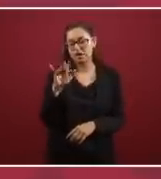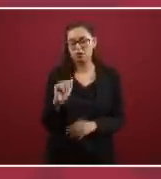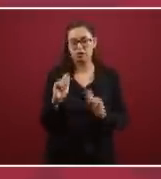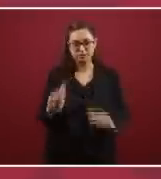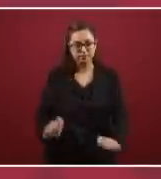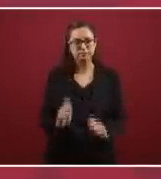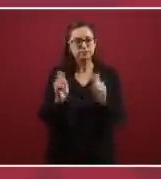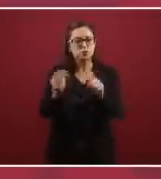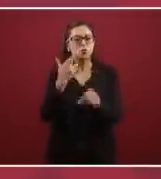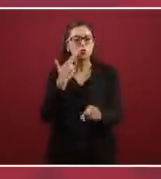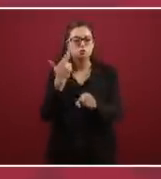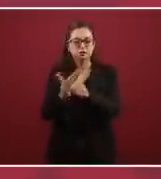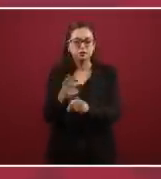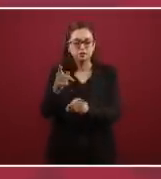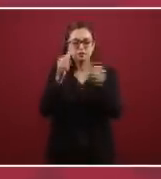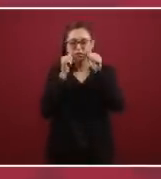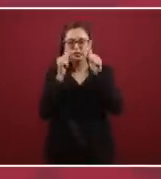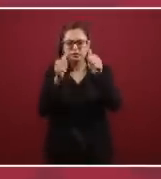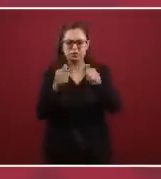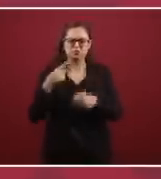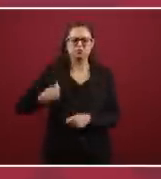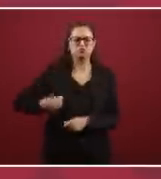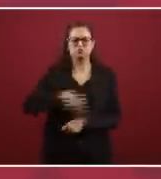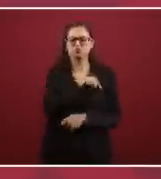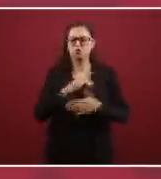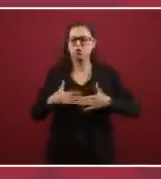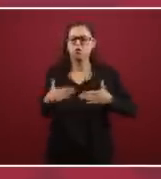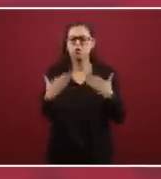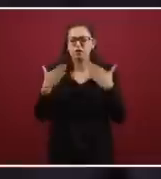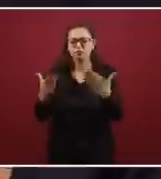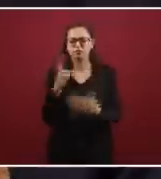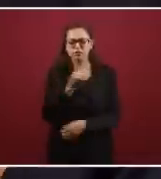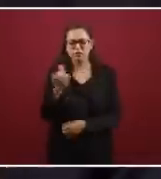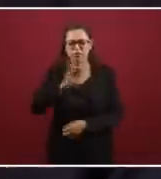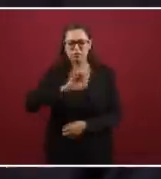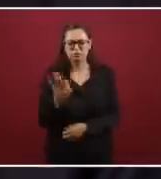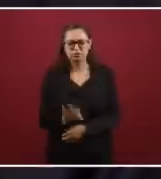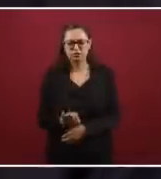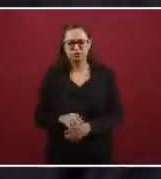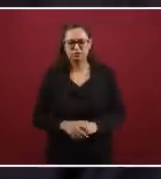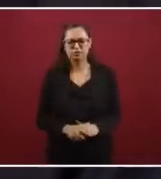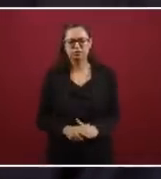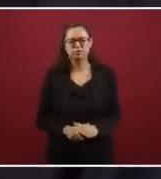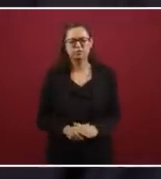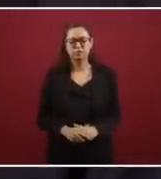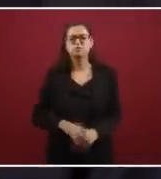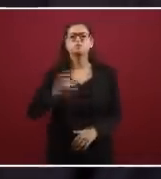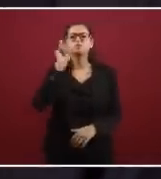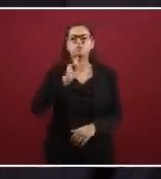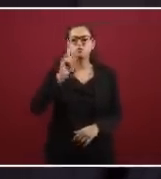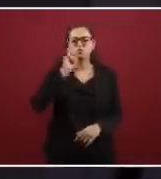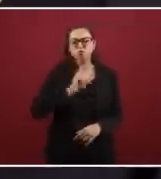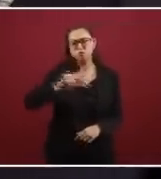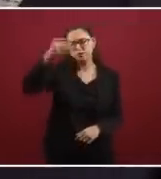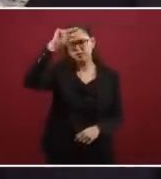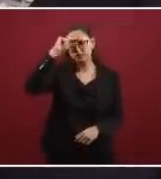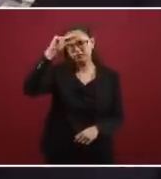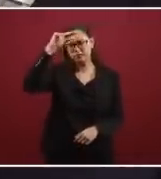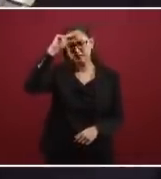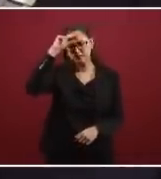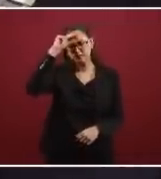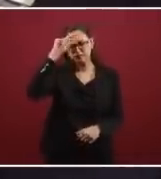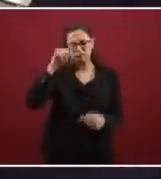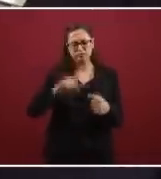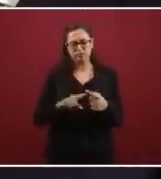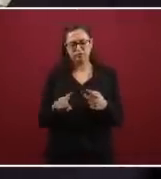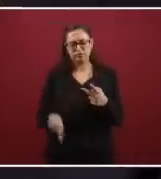confianza a Claudia. Es una mujer inteligente,